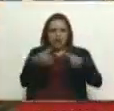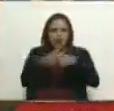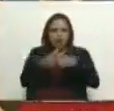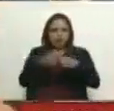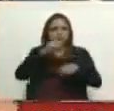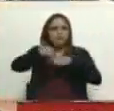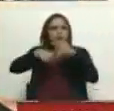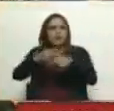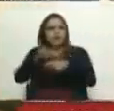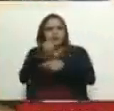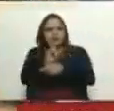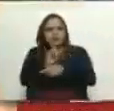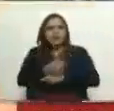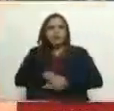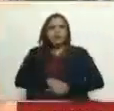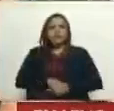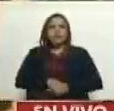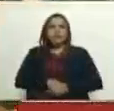un